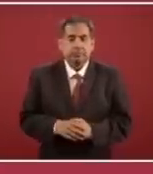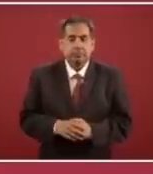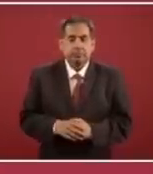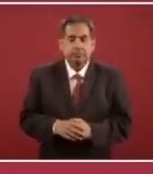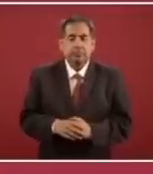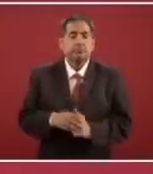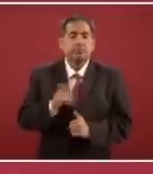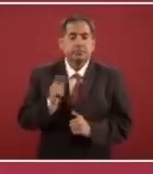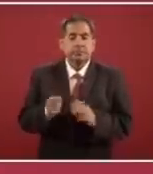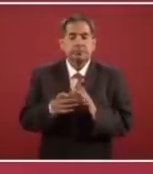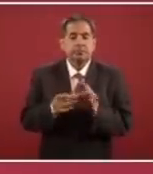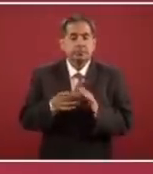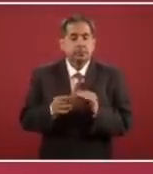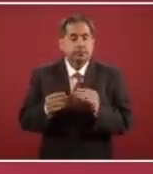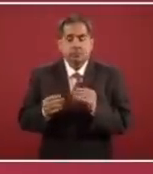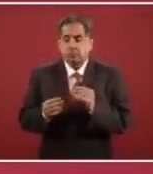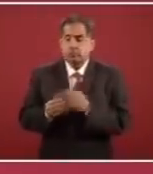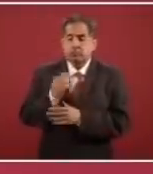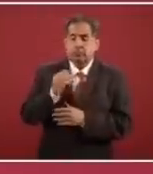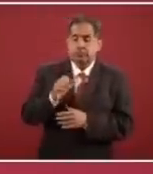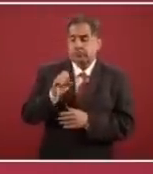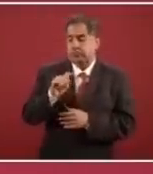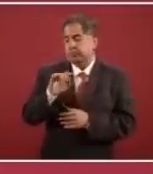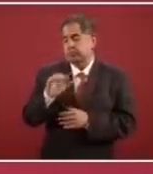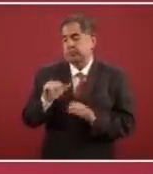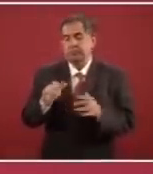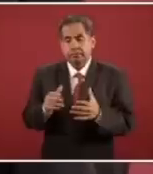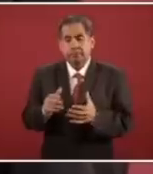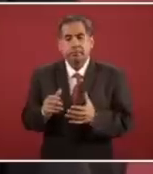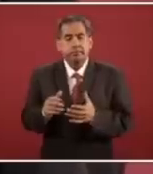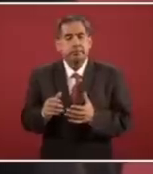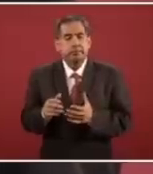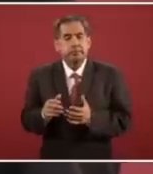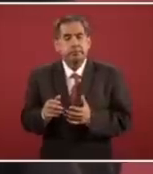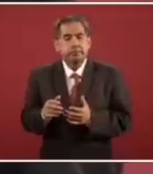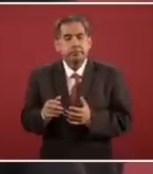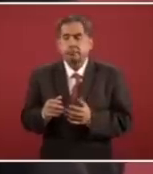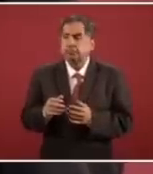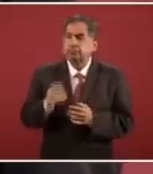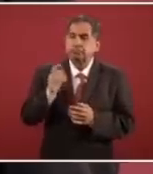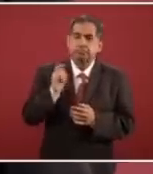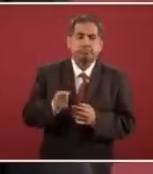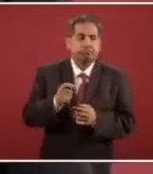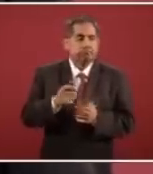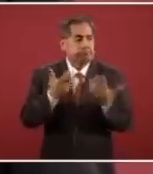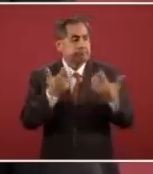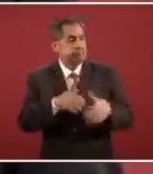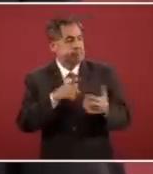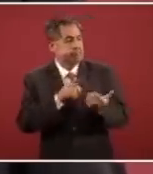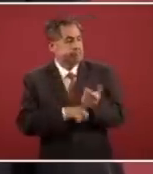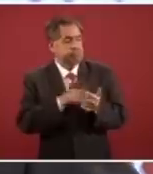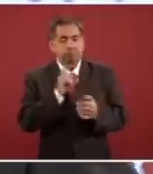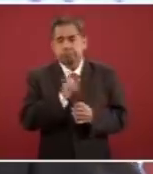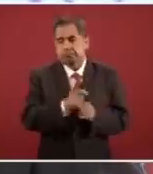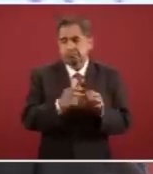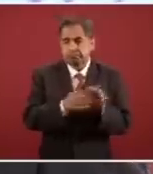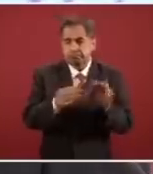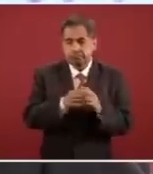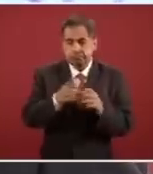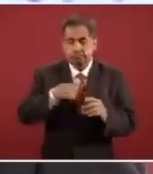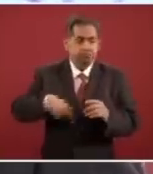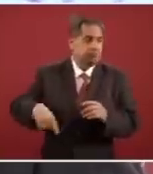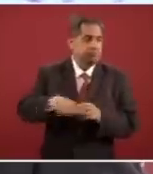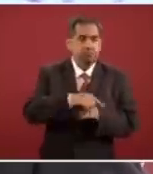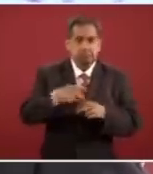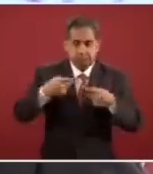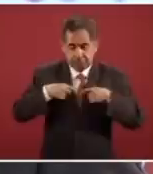esta nueva ética de las empresas de tratar bien a sus